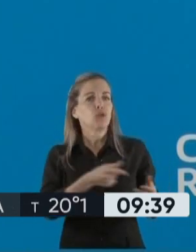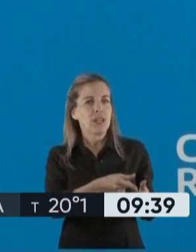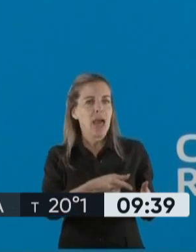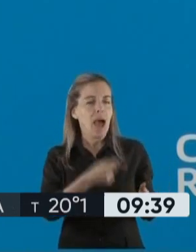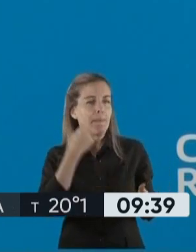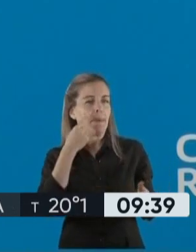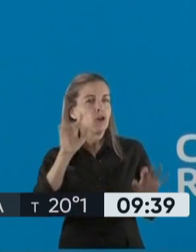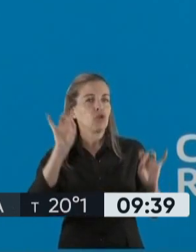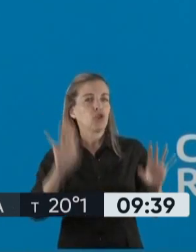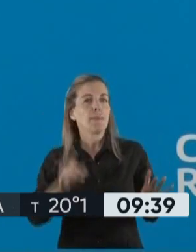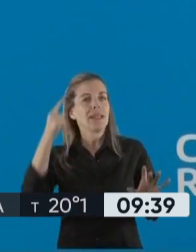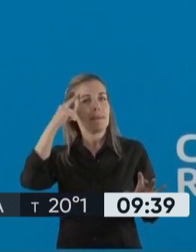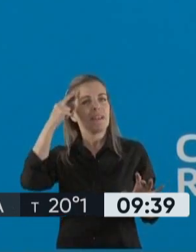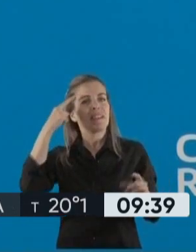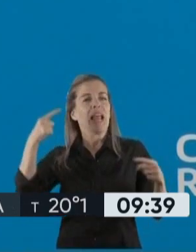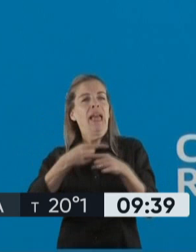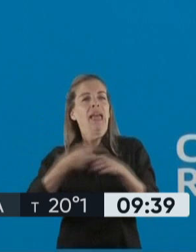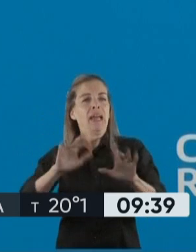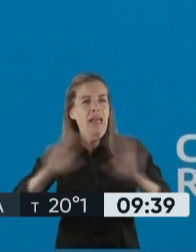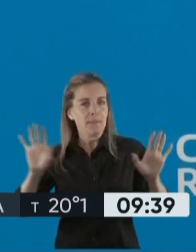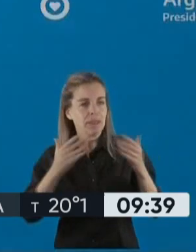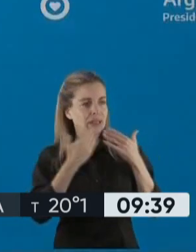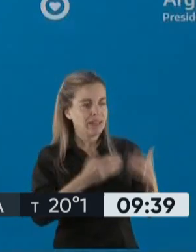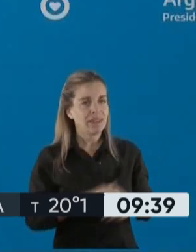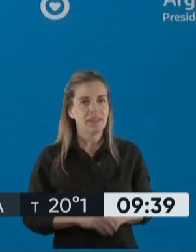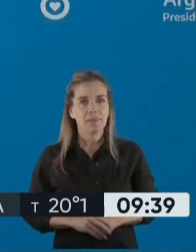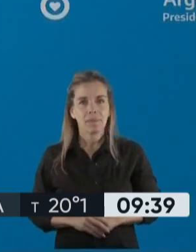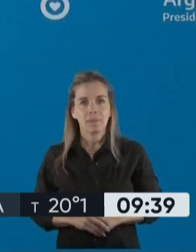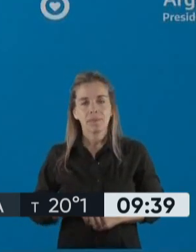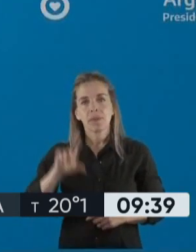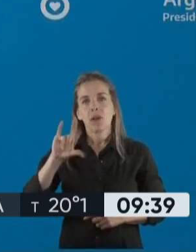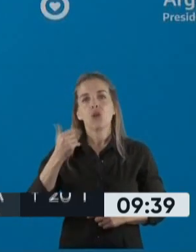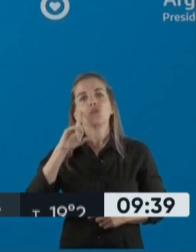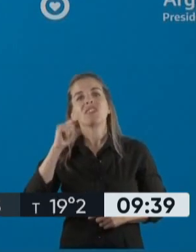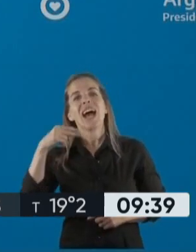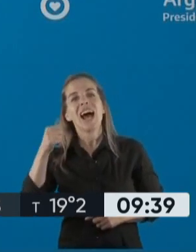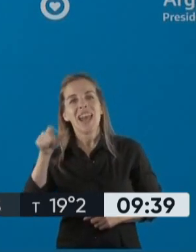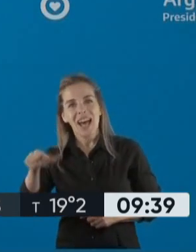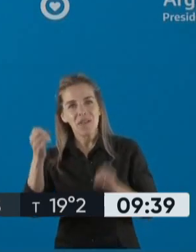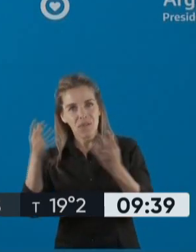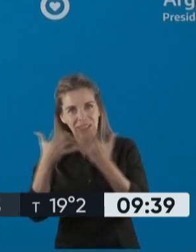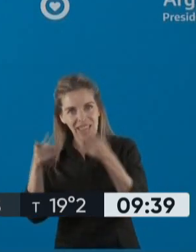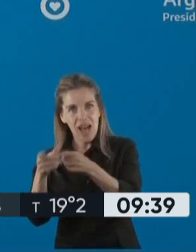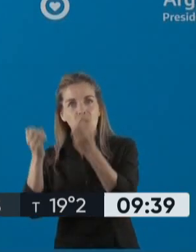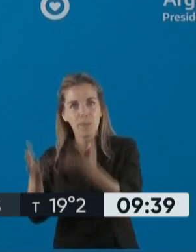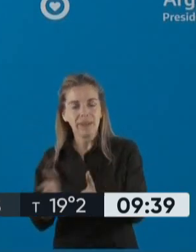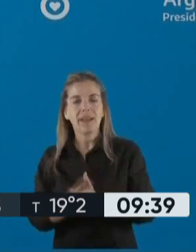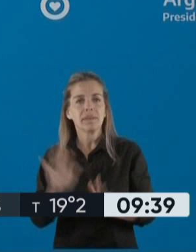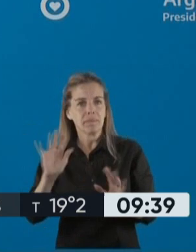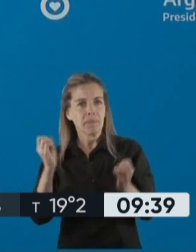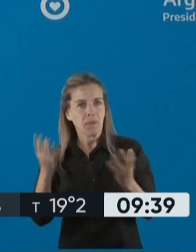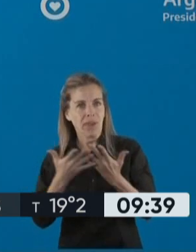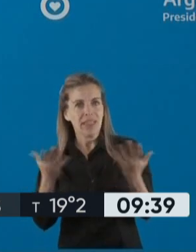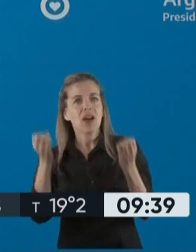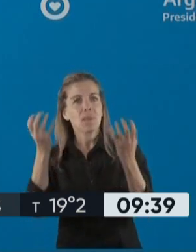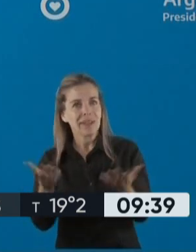apenas la coyuntura permanentemente. Muchas gracias, Juan Pablo. Luciana Gestos. Luciana, buen día, ¿cómo estás? Hola, buen día, ¿cómo